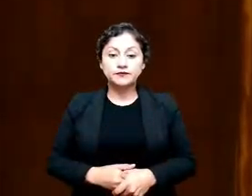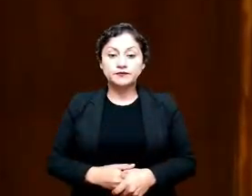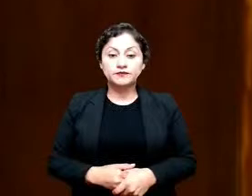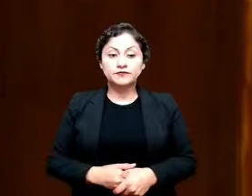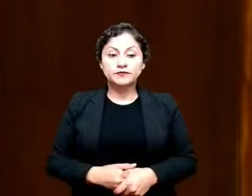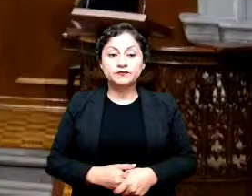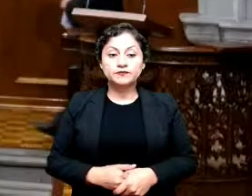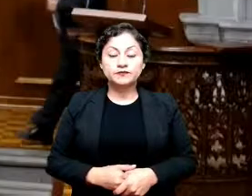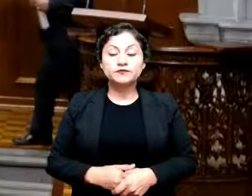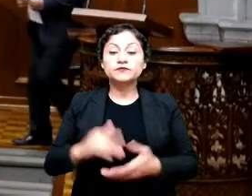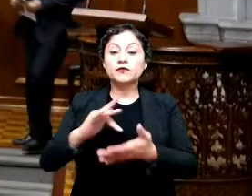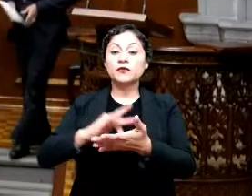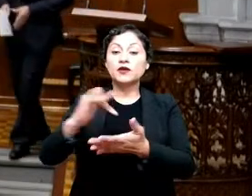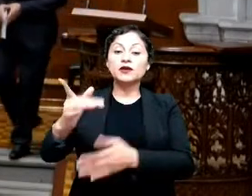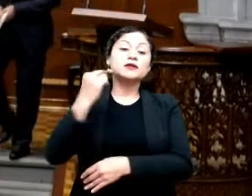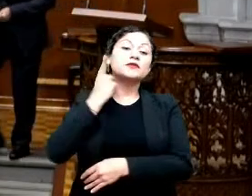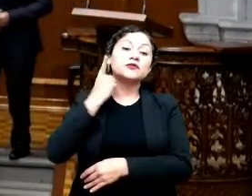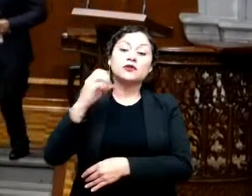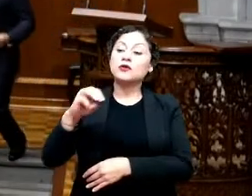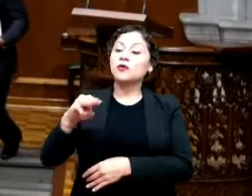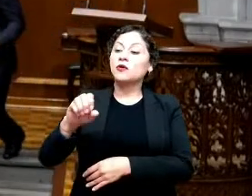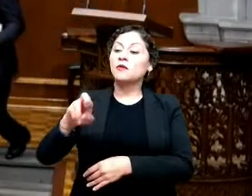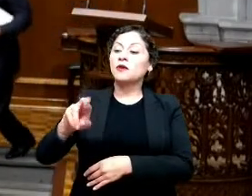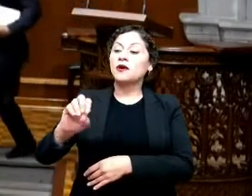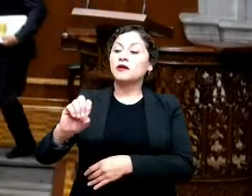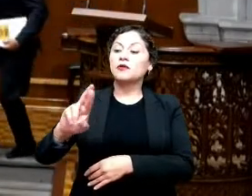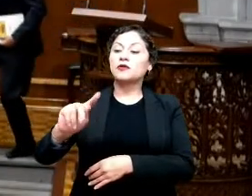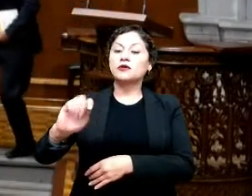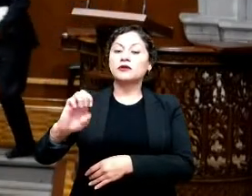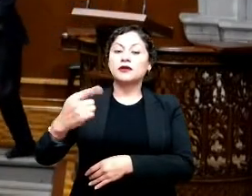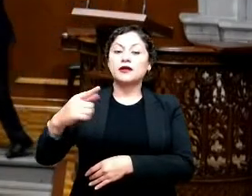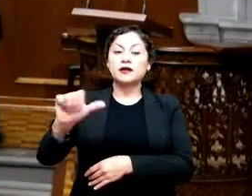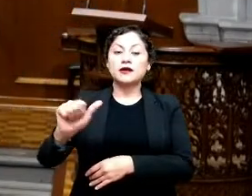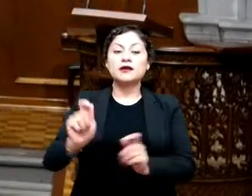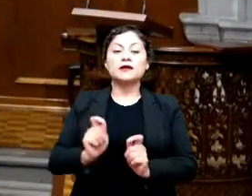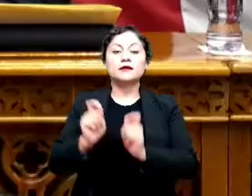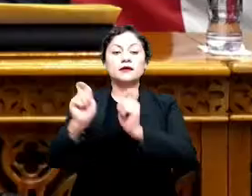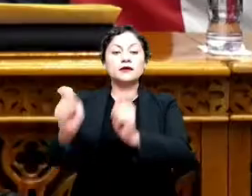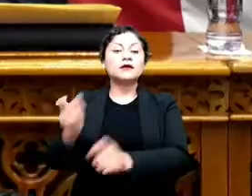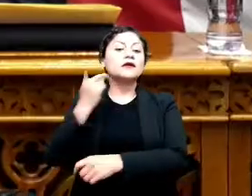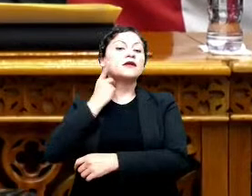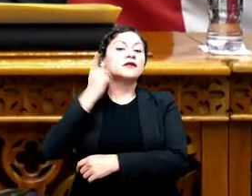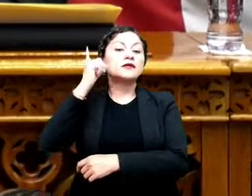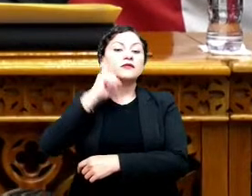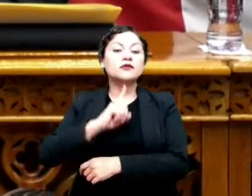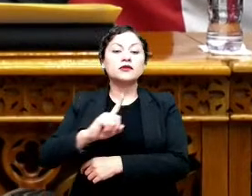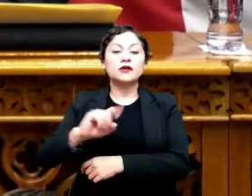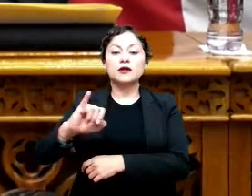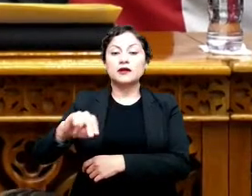Muchas gracias, diputado Omar Ortega. Se concede el uso de la palabra a la diputada